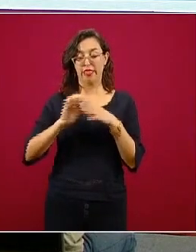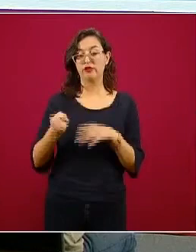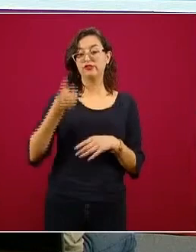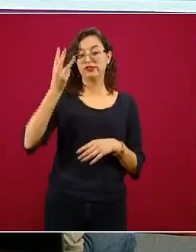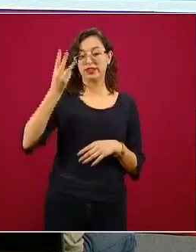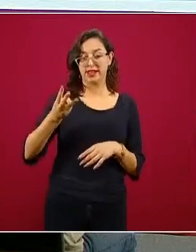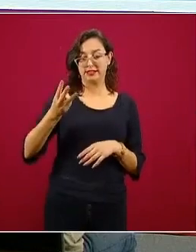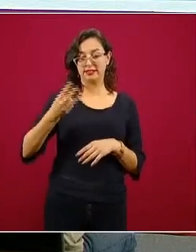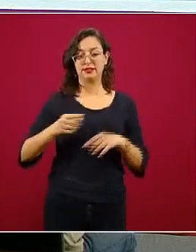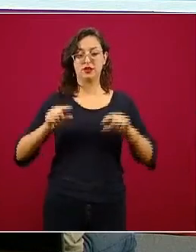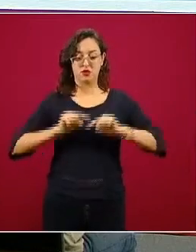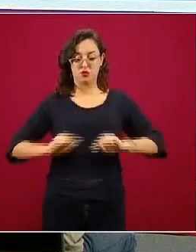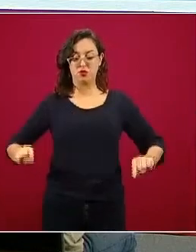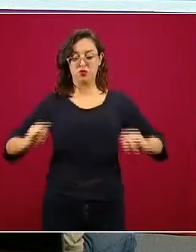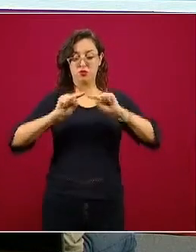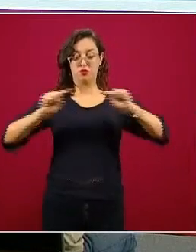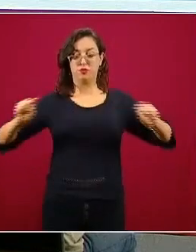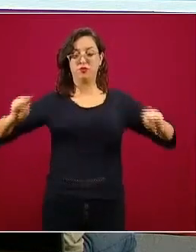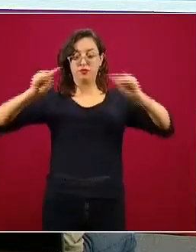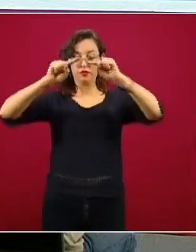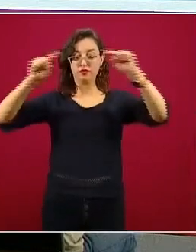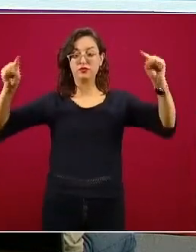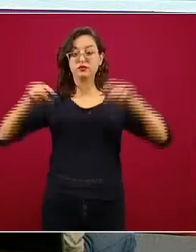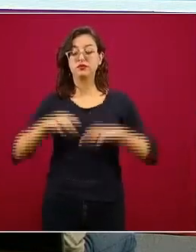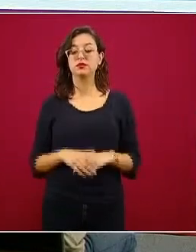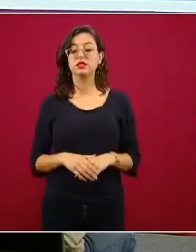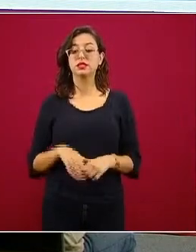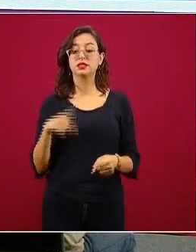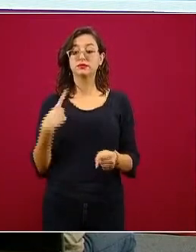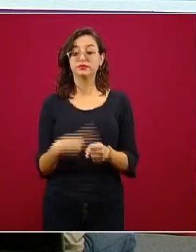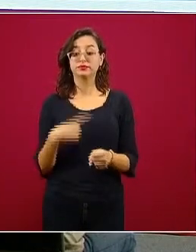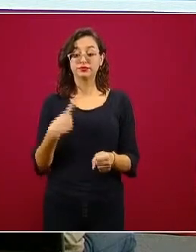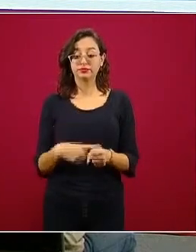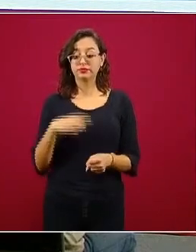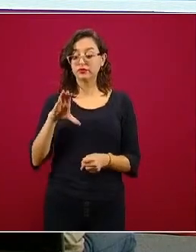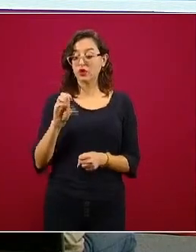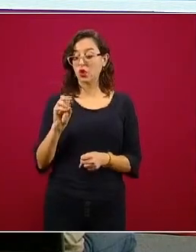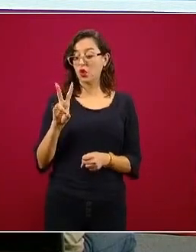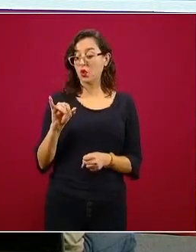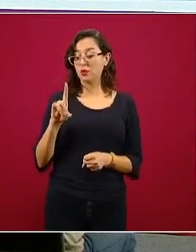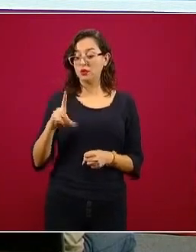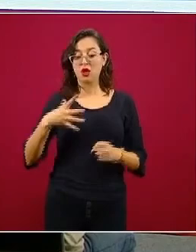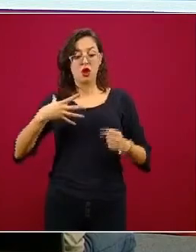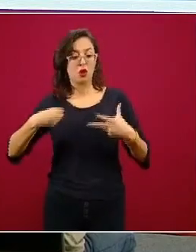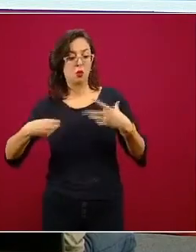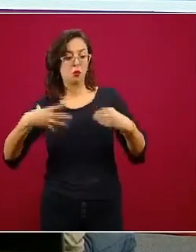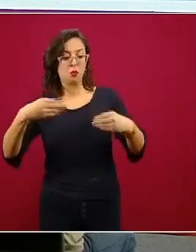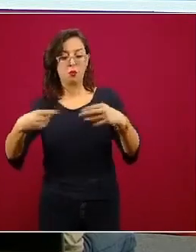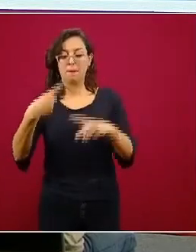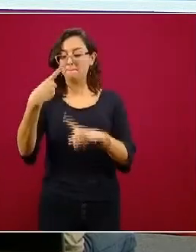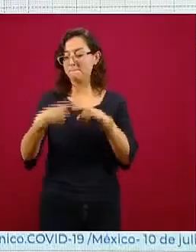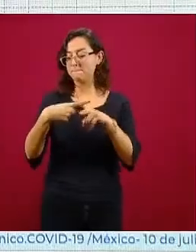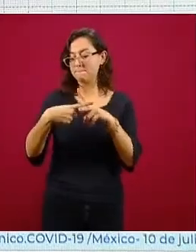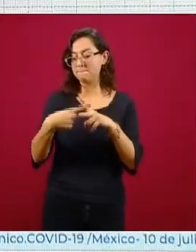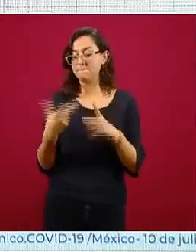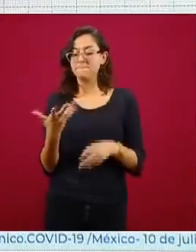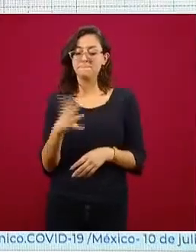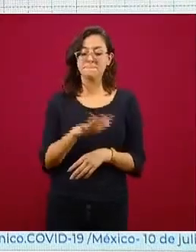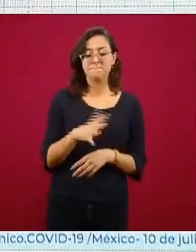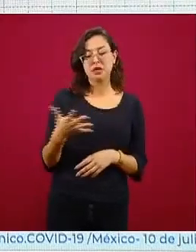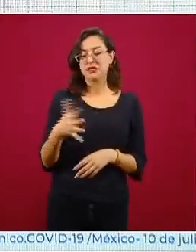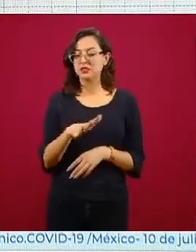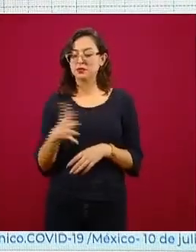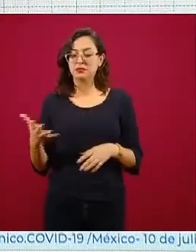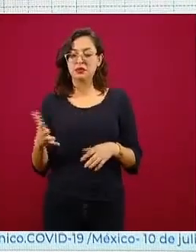es 3. Para esta enfermedad COVID ha habido distintas estimaciones y se ha considerado que sin